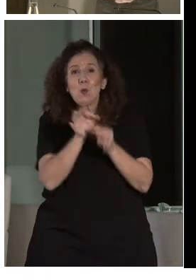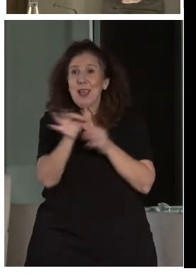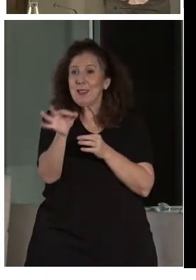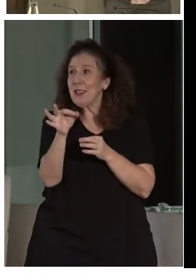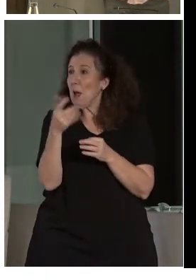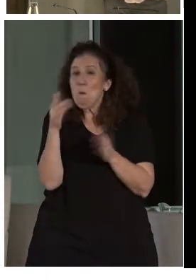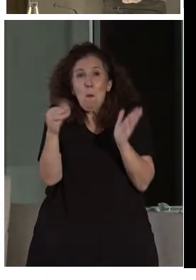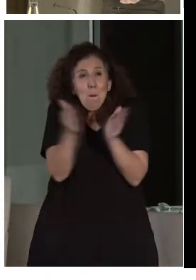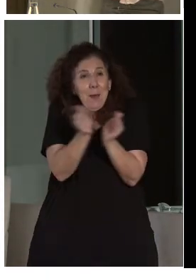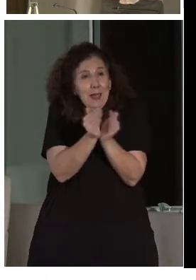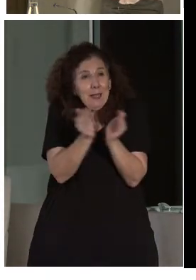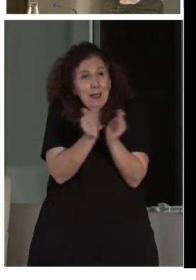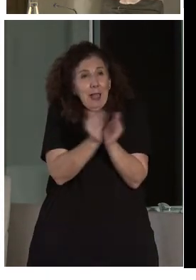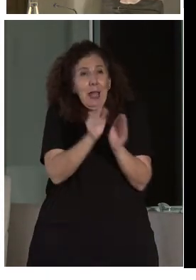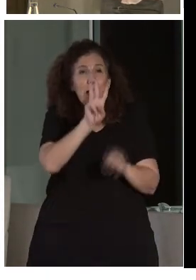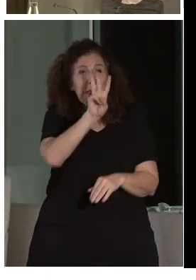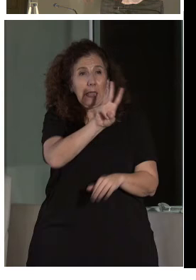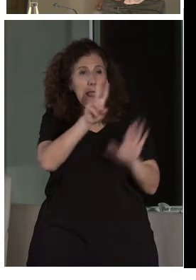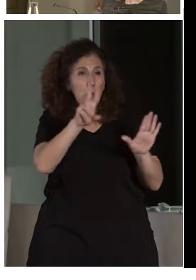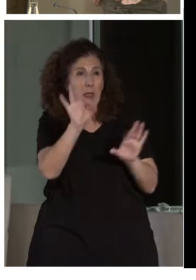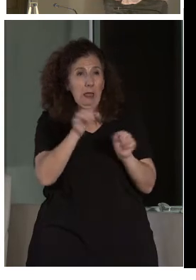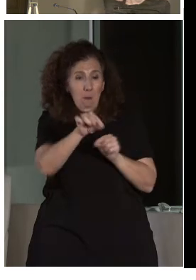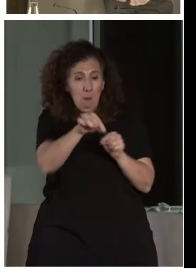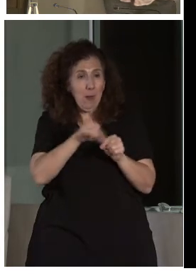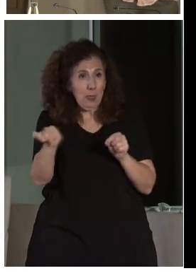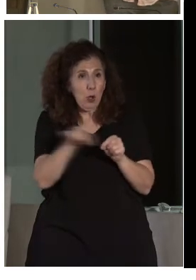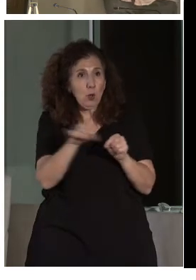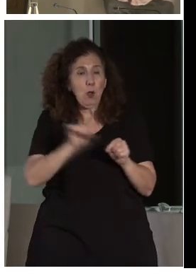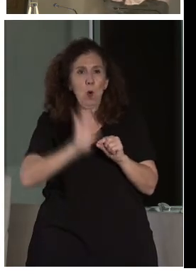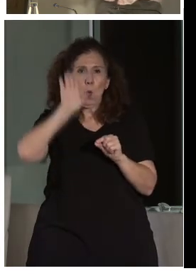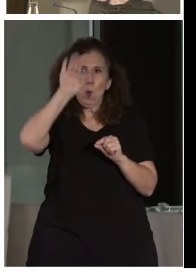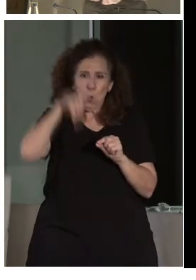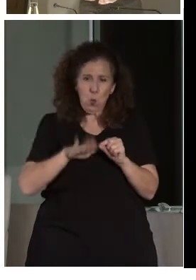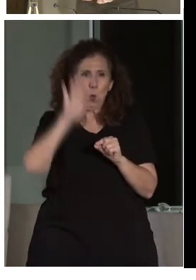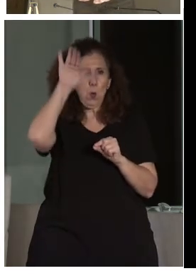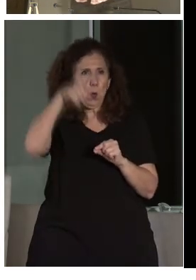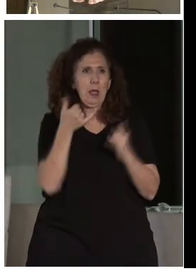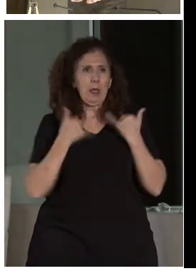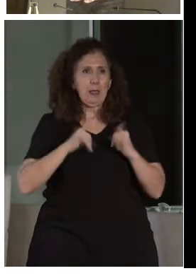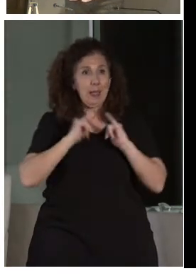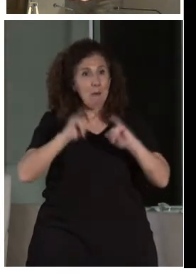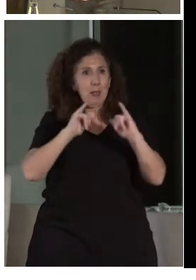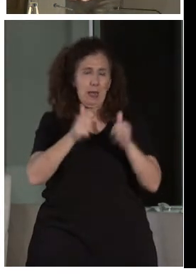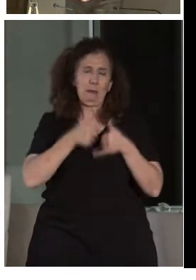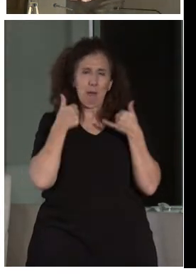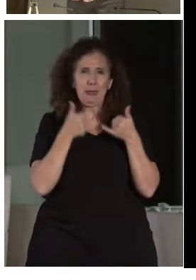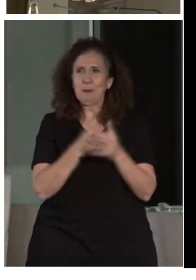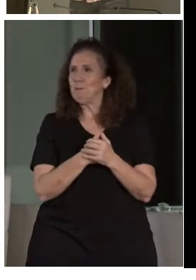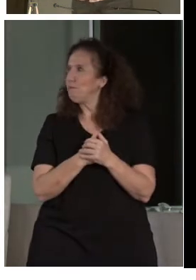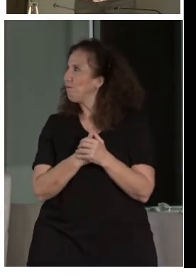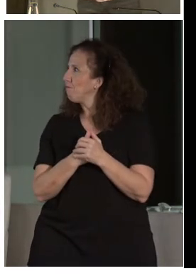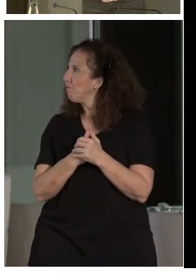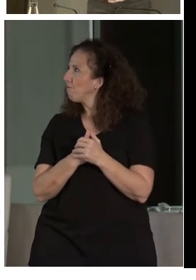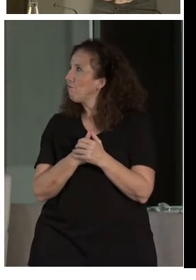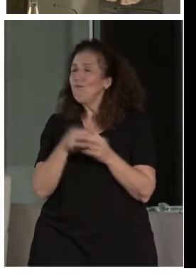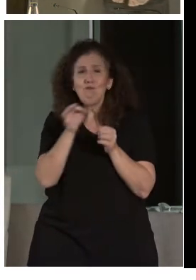son apenas 370 kilómetros cuadrados, una isla que ya veis que es bastante sinuosa y cuando se camina, más aún, ¿vale? Es una